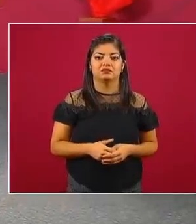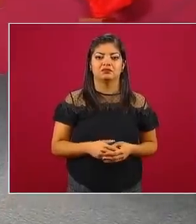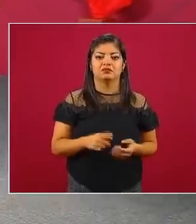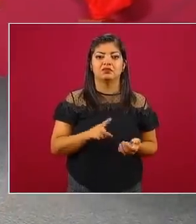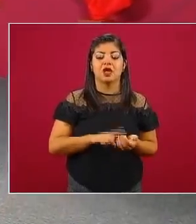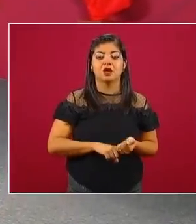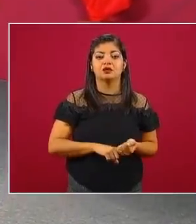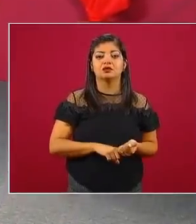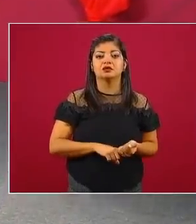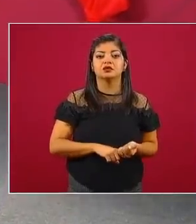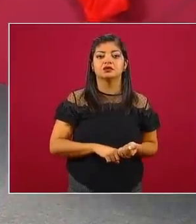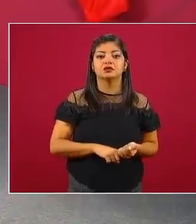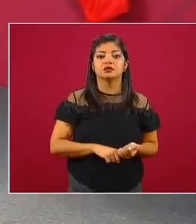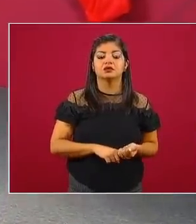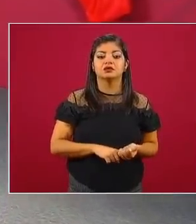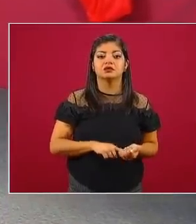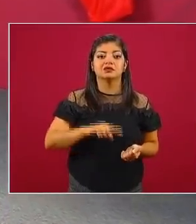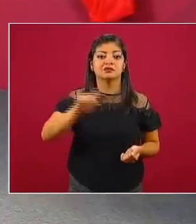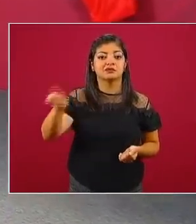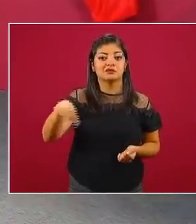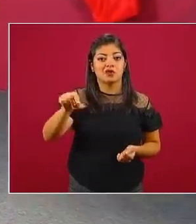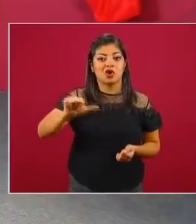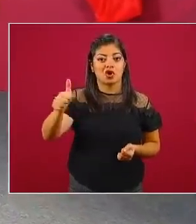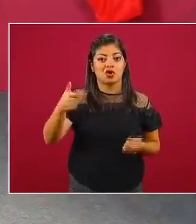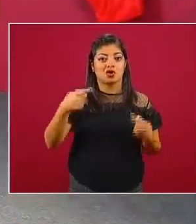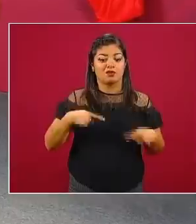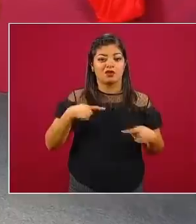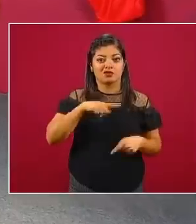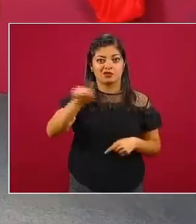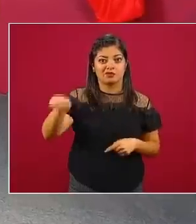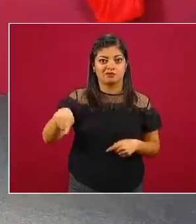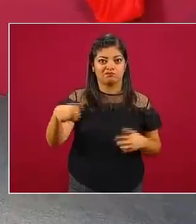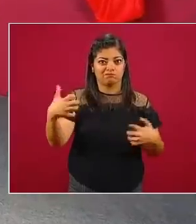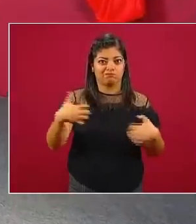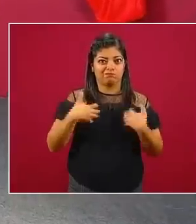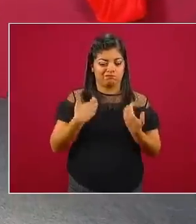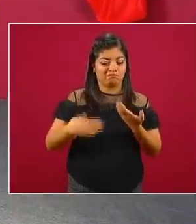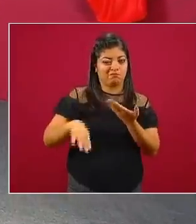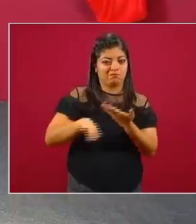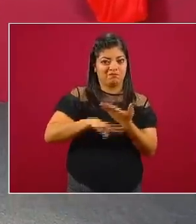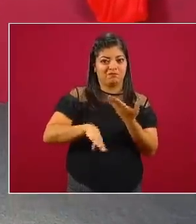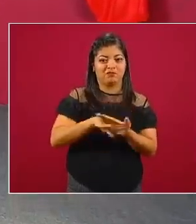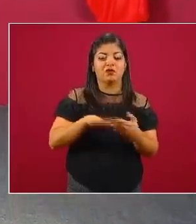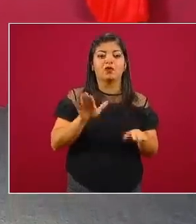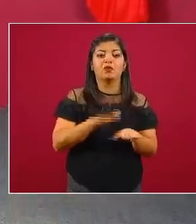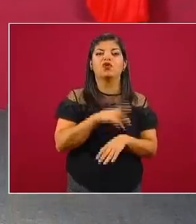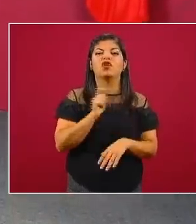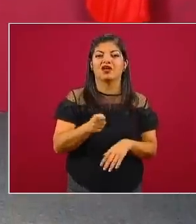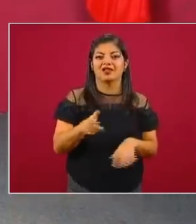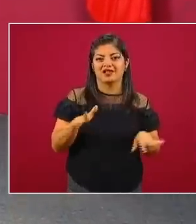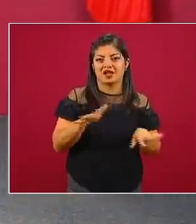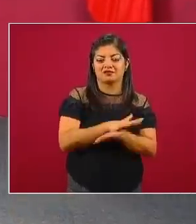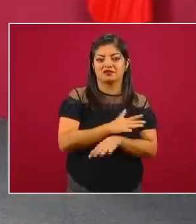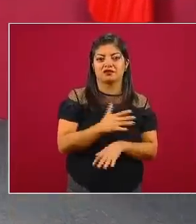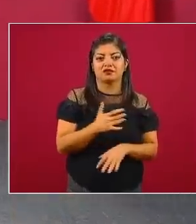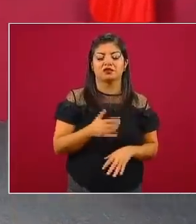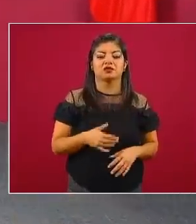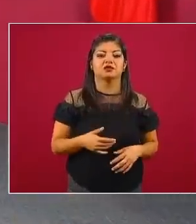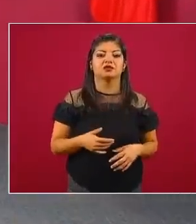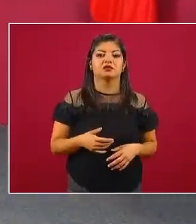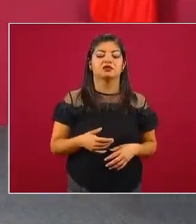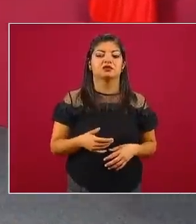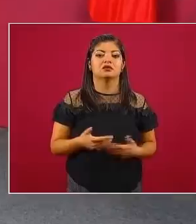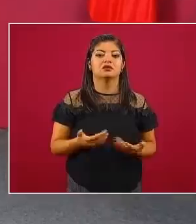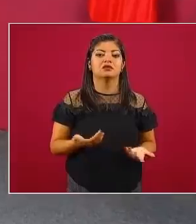conservadores, los que están molestos con nosotros por la transformación, porque además es